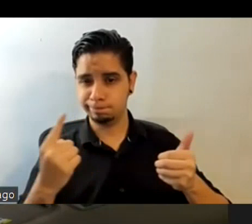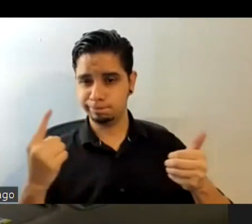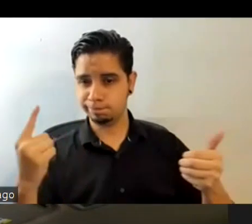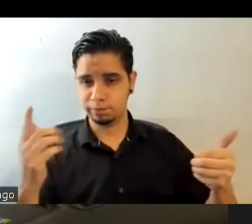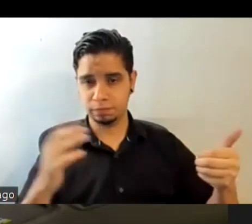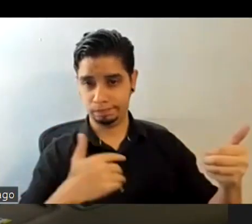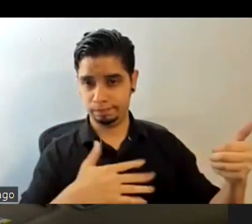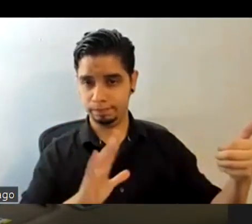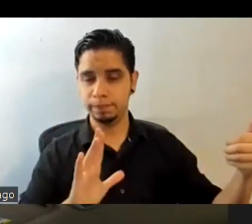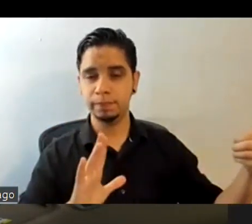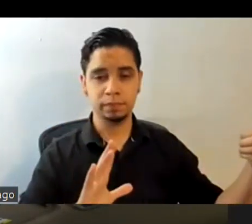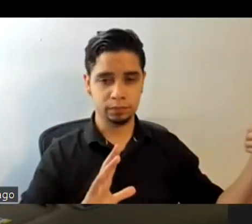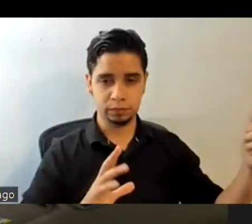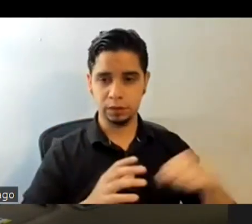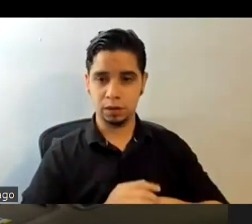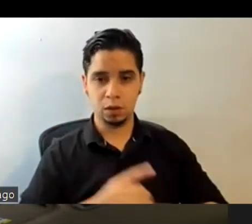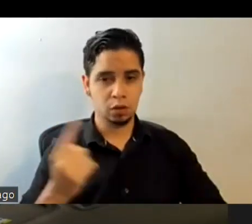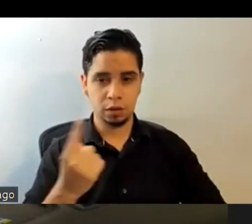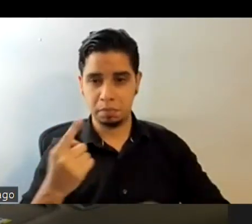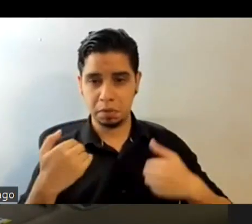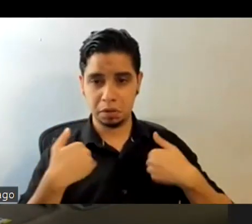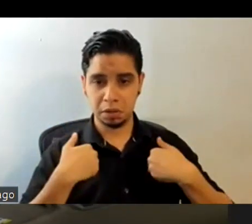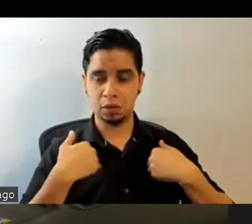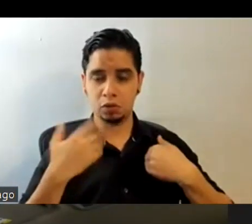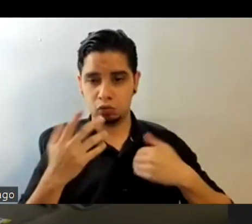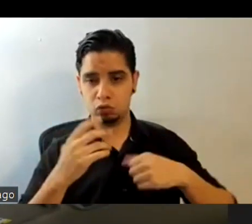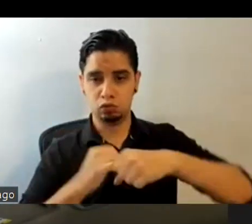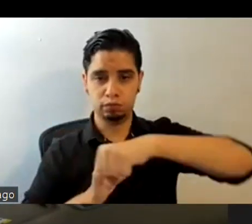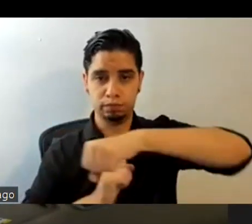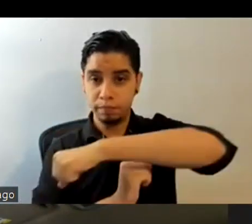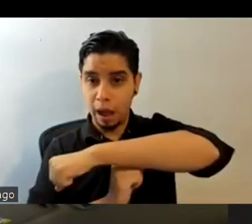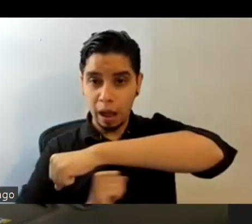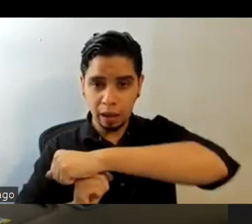iglesia. Uno siempre tiene sus principios y sus cosas, Claro. pero he